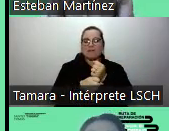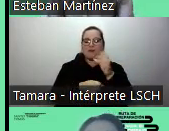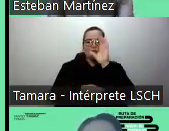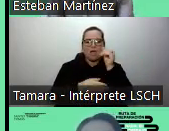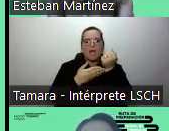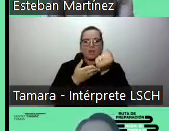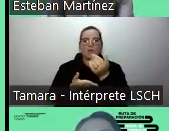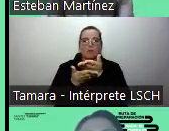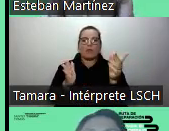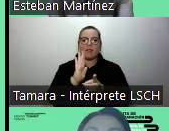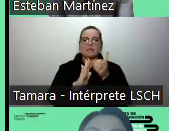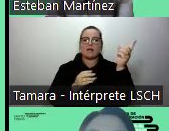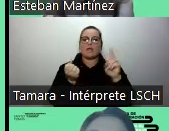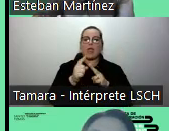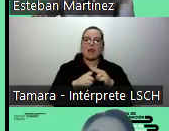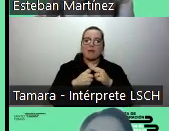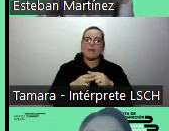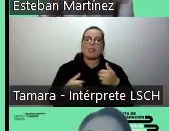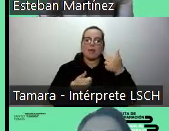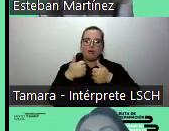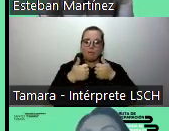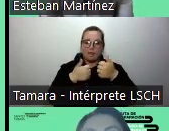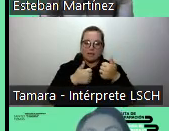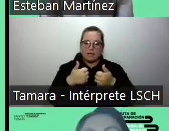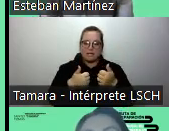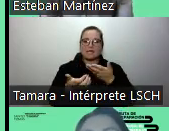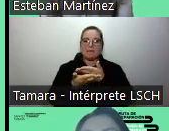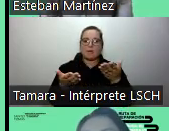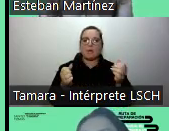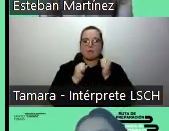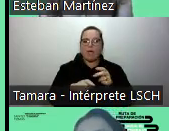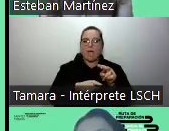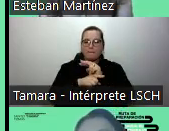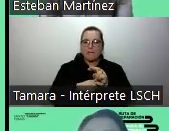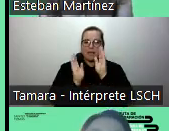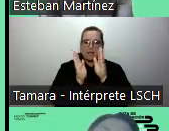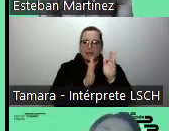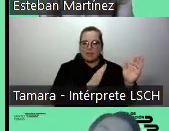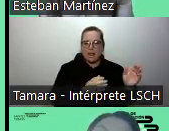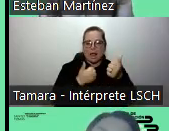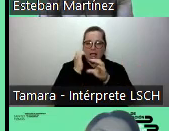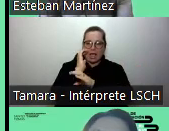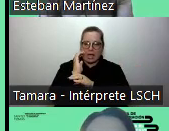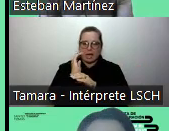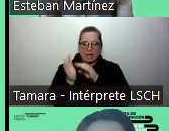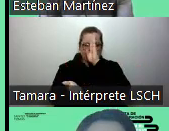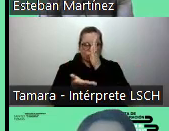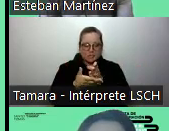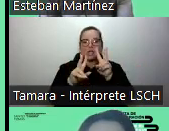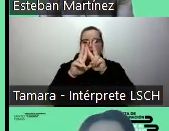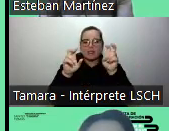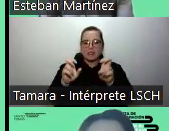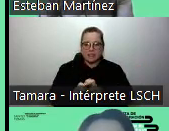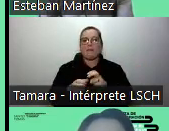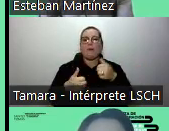desarrollar herramientas y competencias para administrar sus carreras y tomar las decisiones en el contexto profesional y